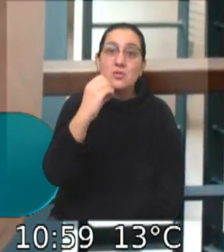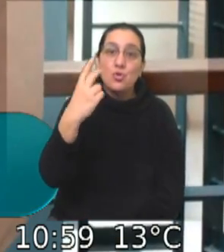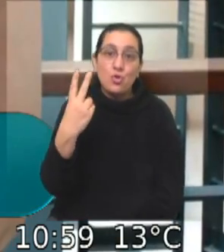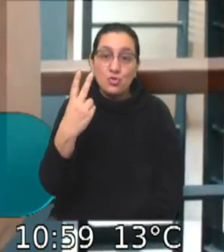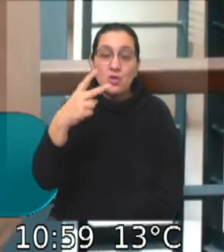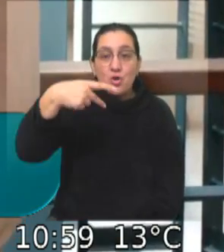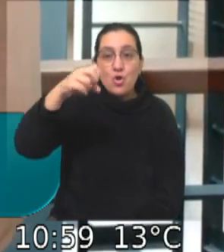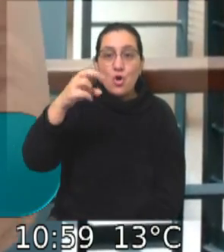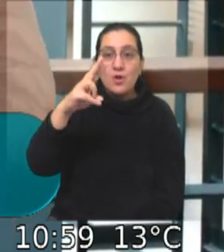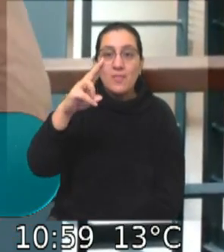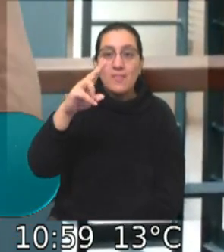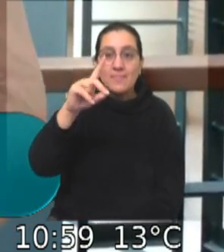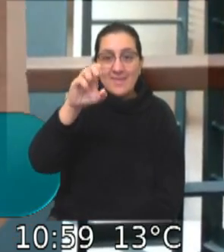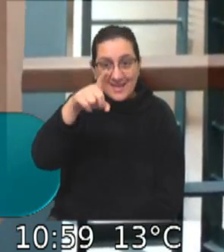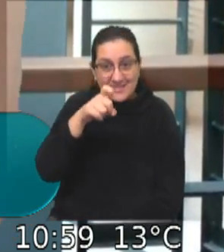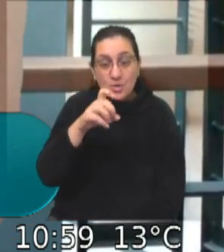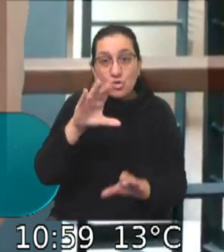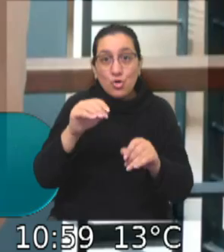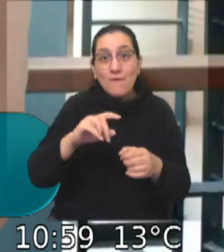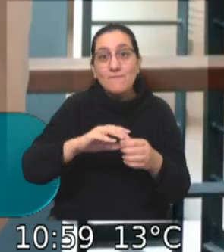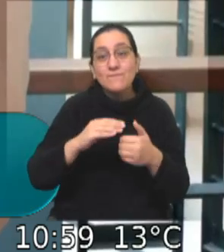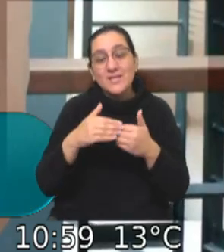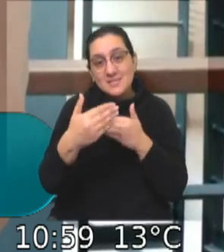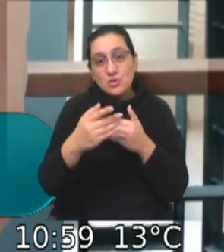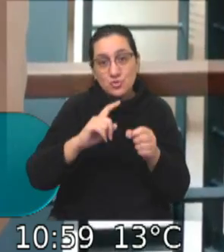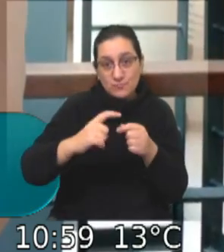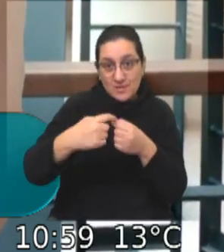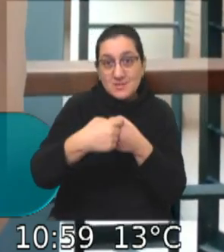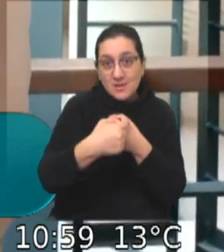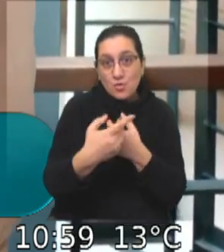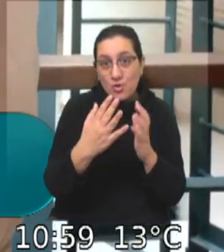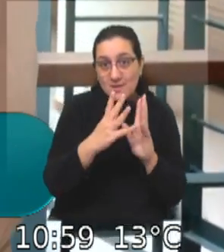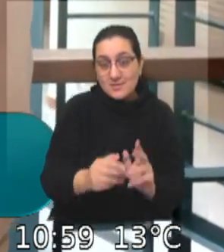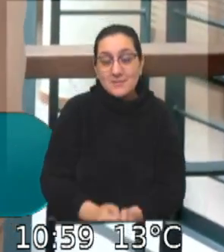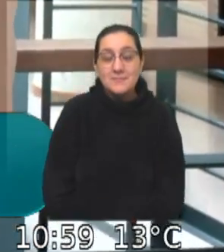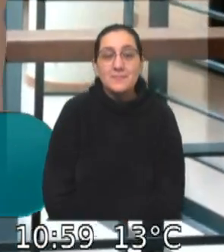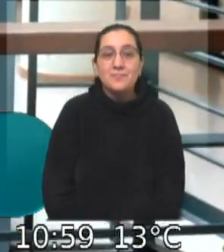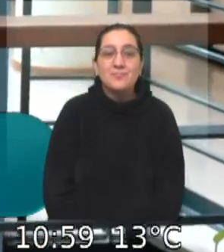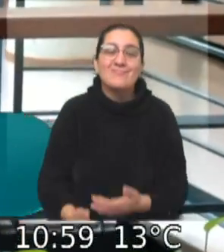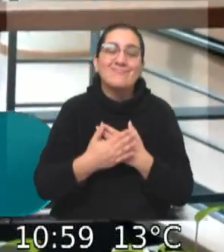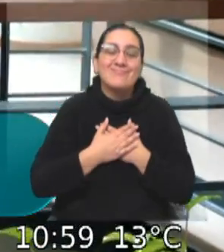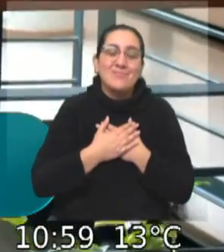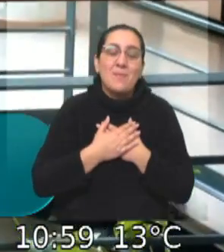Gutiérrez, en Nordex. Nos vemos con todos los vecinos de la zona. Vamos arriba, Marcelo, Tania, bueno, les quiero y mañana nos